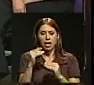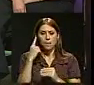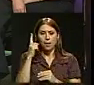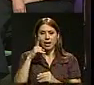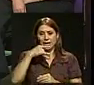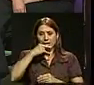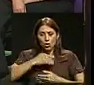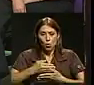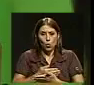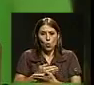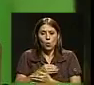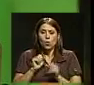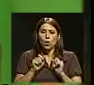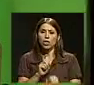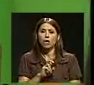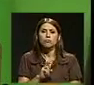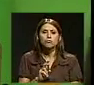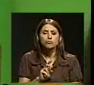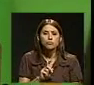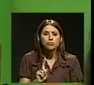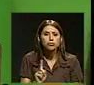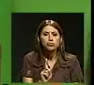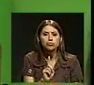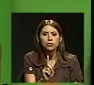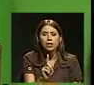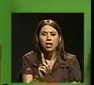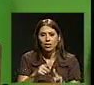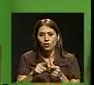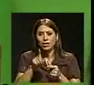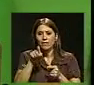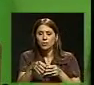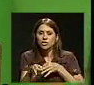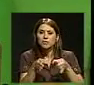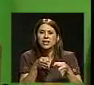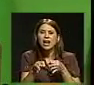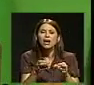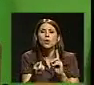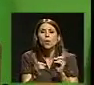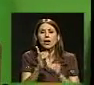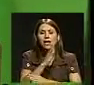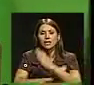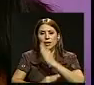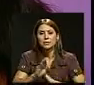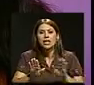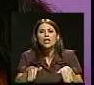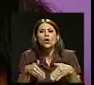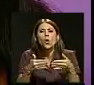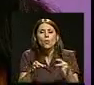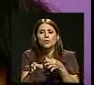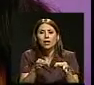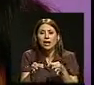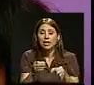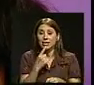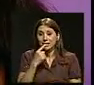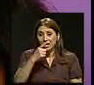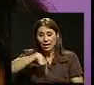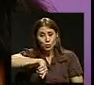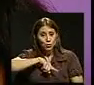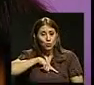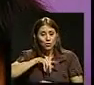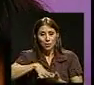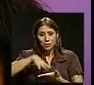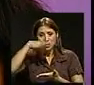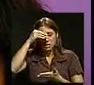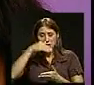enfocarnos específicamente en cuál es la discapacidad, cómo se lo vamos a explicar al niño y decirle que estamos aprendiendo, que no todos lo